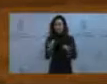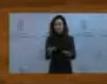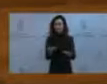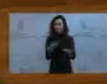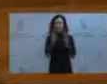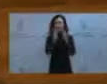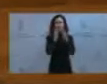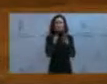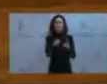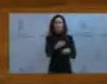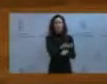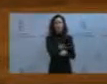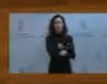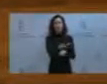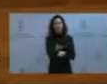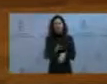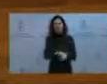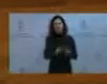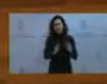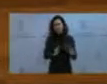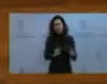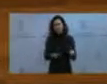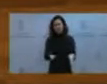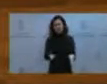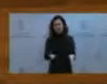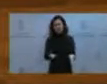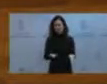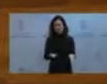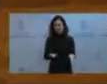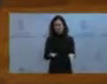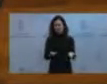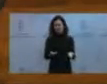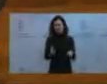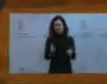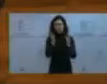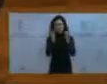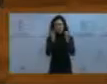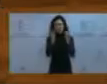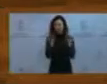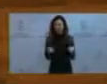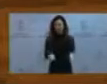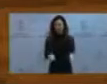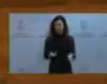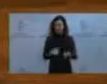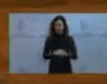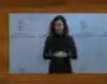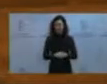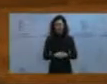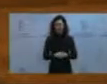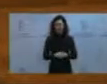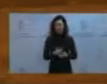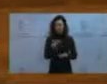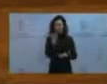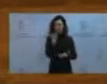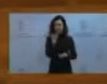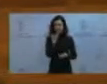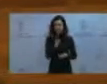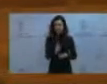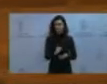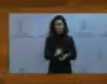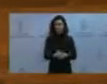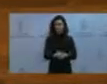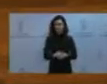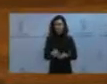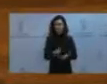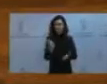cómo los motivos para la derivación son totalmente intrascendentes, o sea, y desconocidos, y nosotros